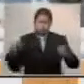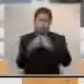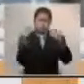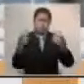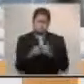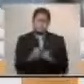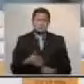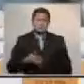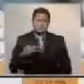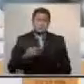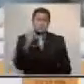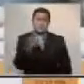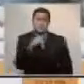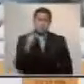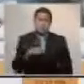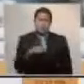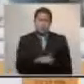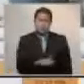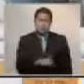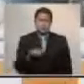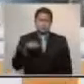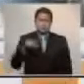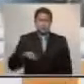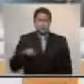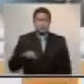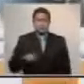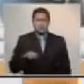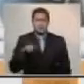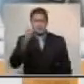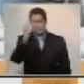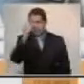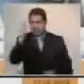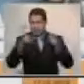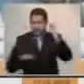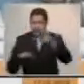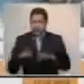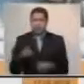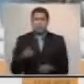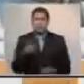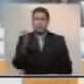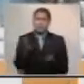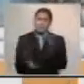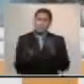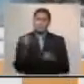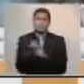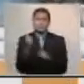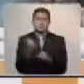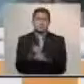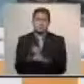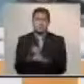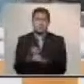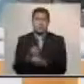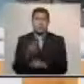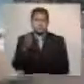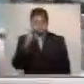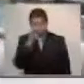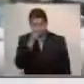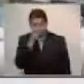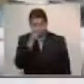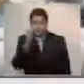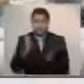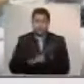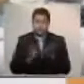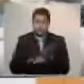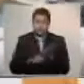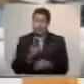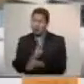Lamentamos esas tres muertes de las personas que tuvieron este asueto de carnaval. Siempre dependemos no solamente del trabajo que realicemos los cuerpos de seguridad, los cuerpos